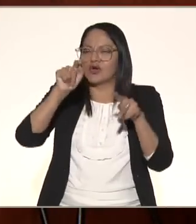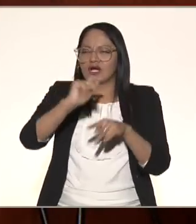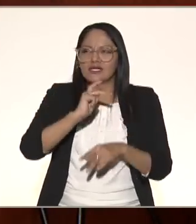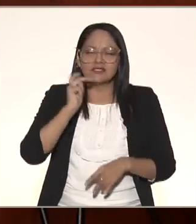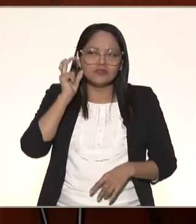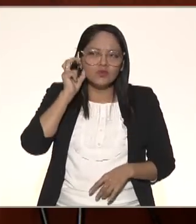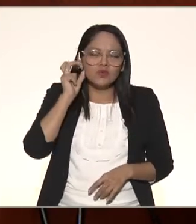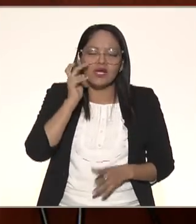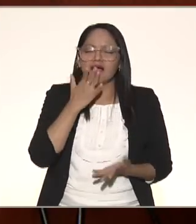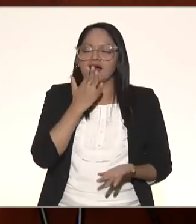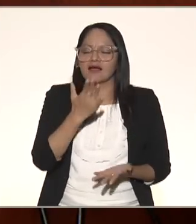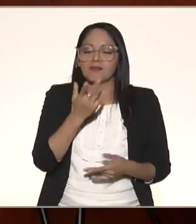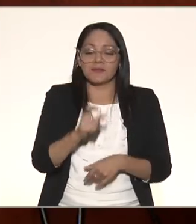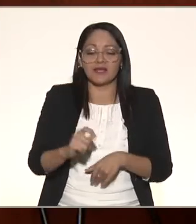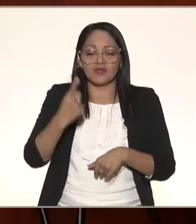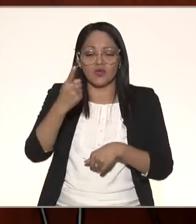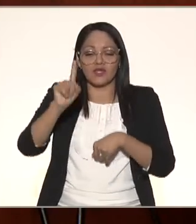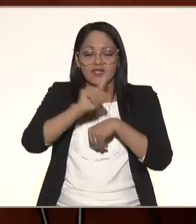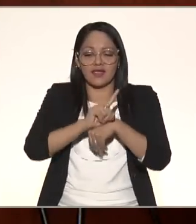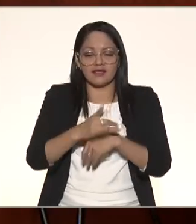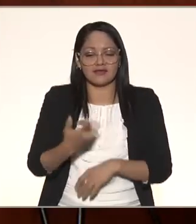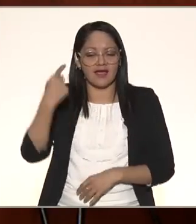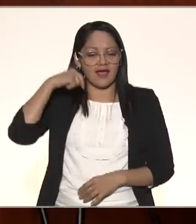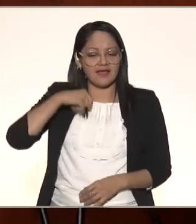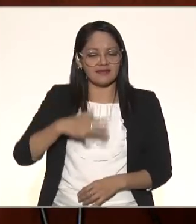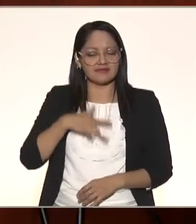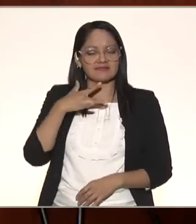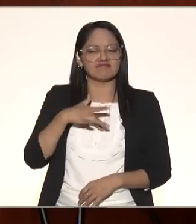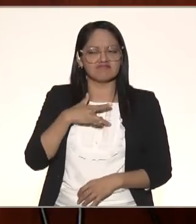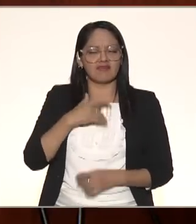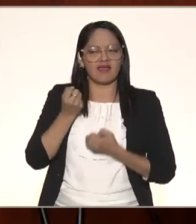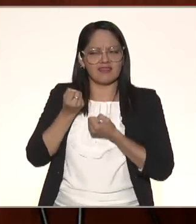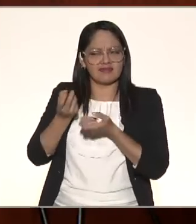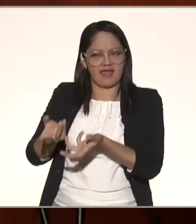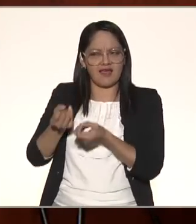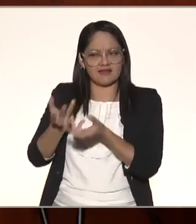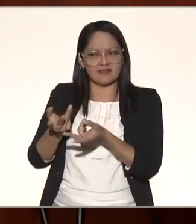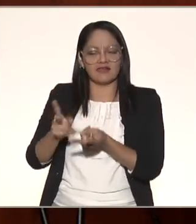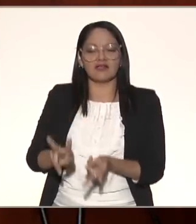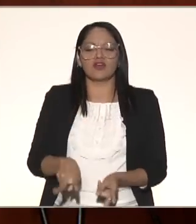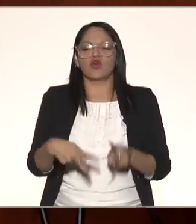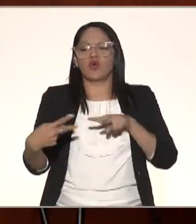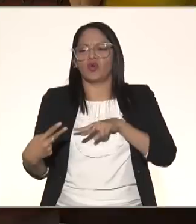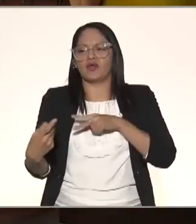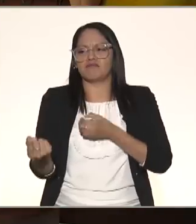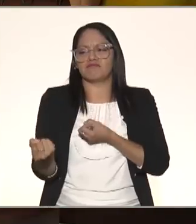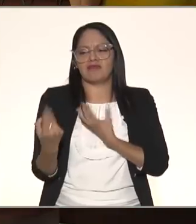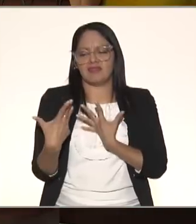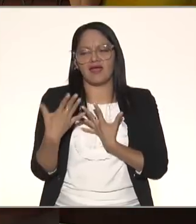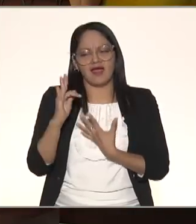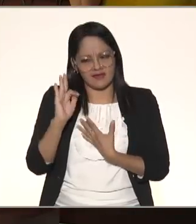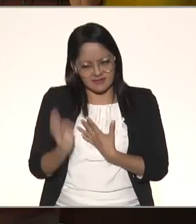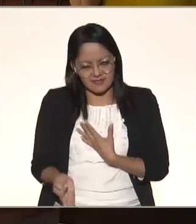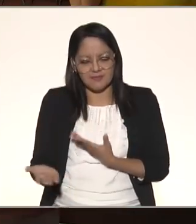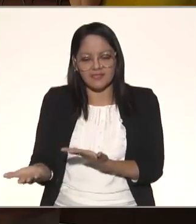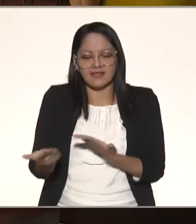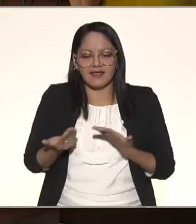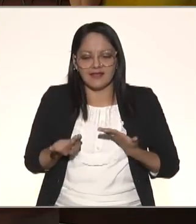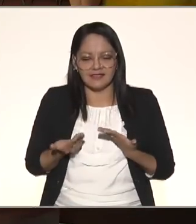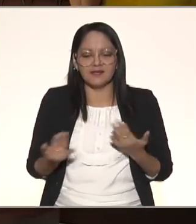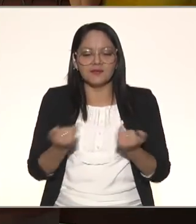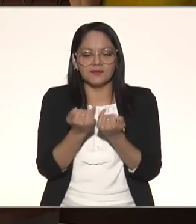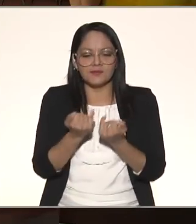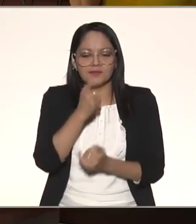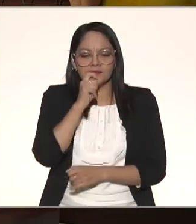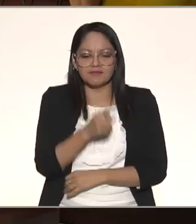ejercicio nos ayuda a activar la capacidad de dar conscientemente y de recibir conscientemente y por ende entrar en esta